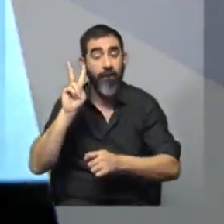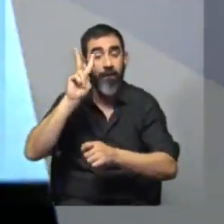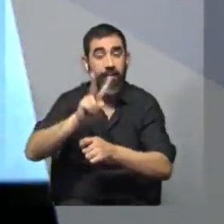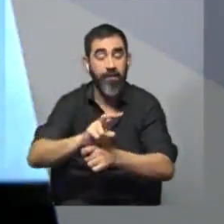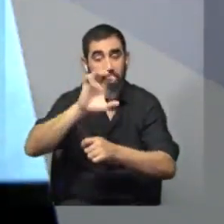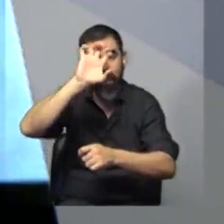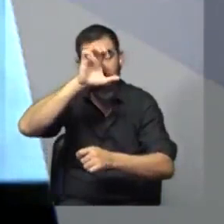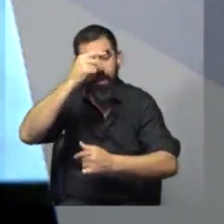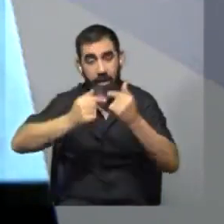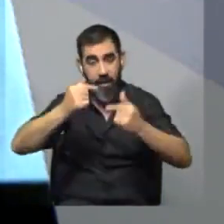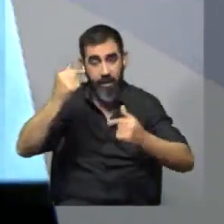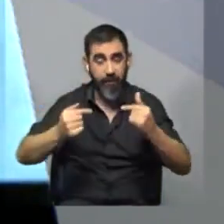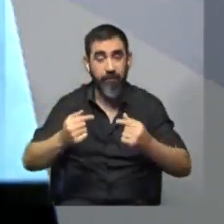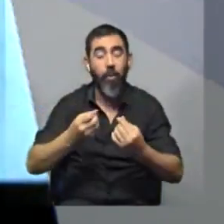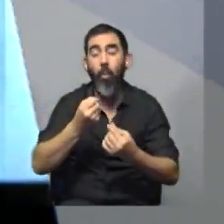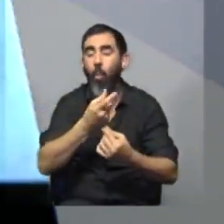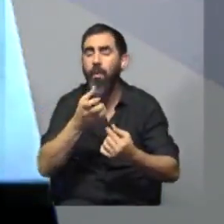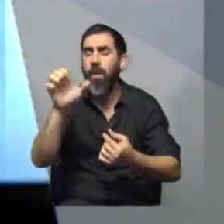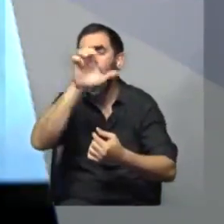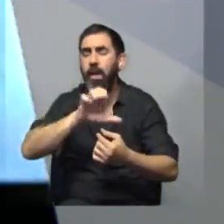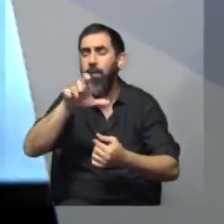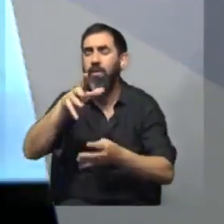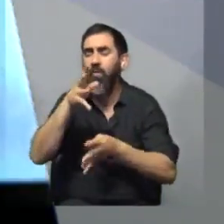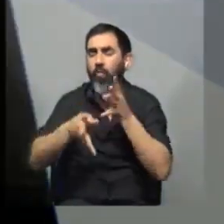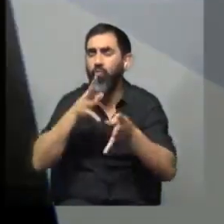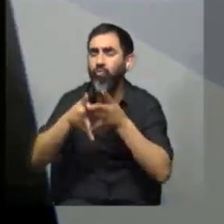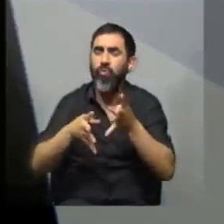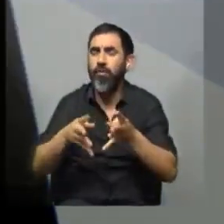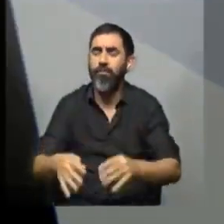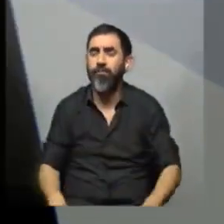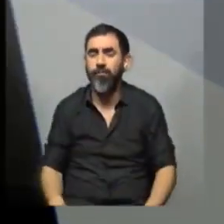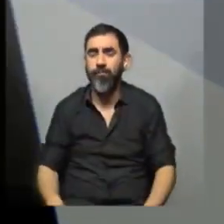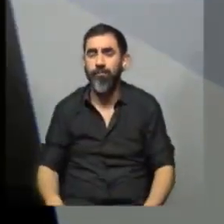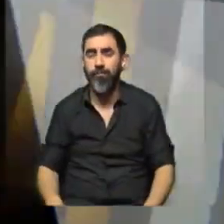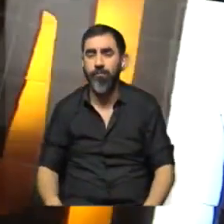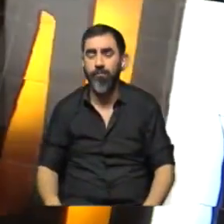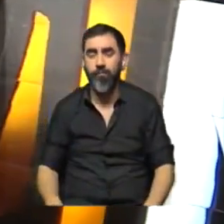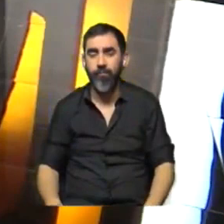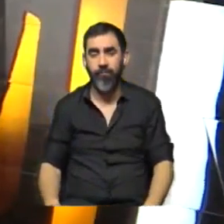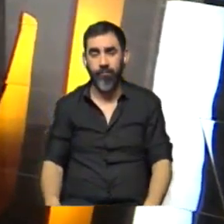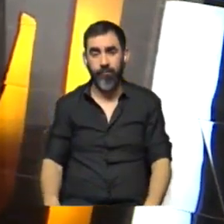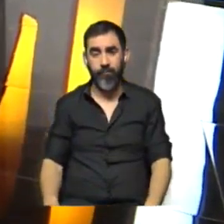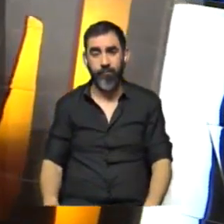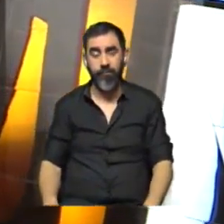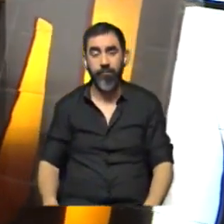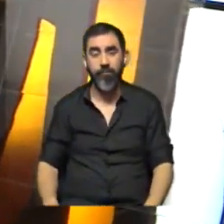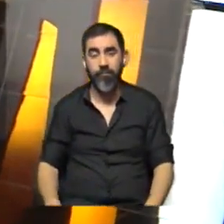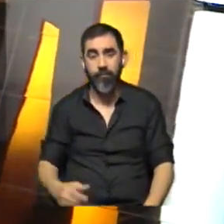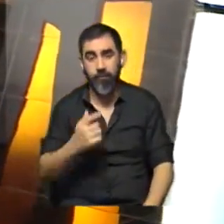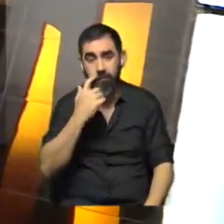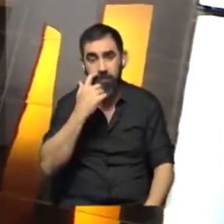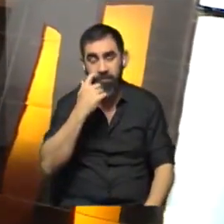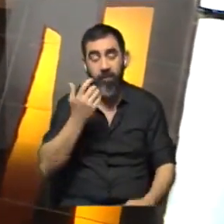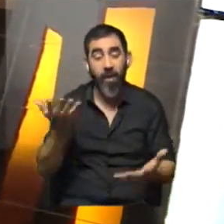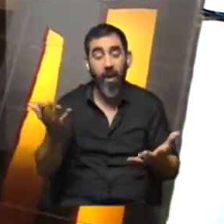minas y demás. ¿Cuántas empresas operan ahí o cómo se desarrolla la minería en esa parte? Actualmente